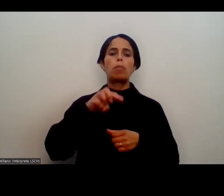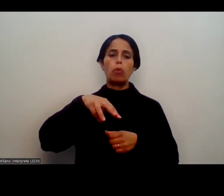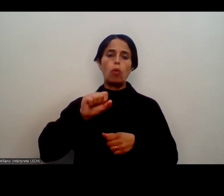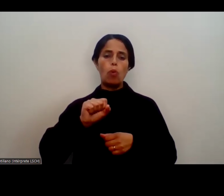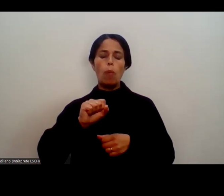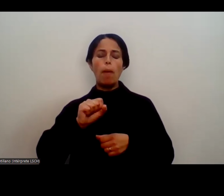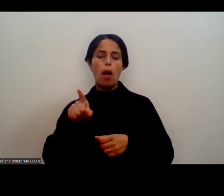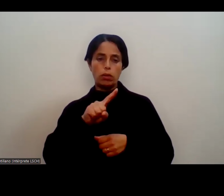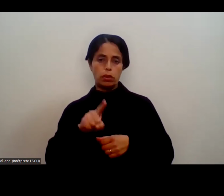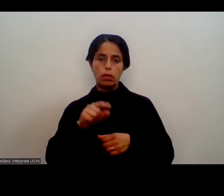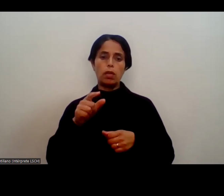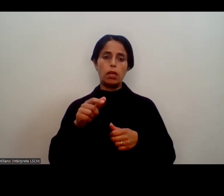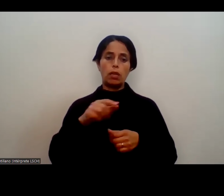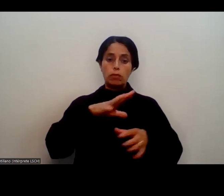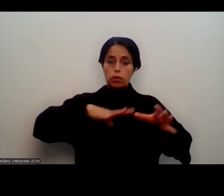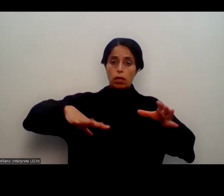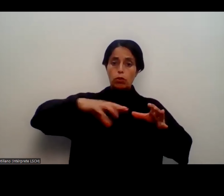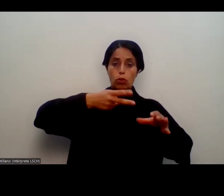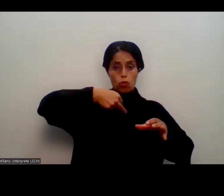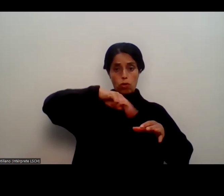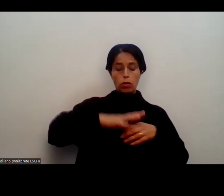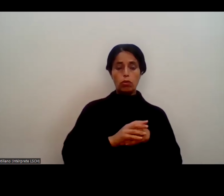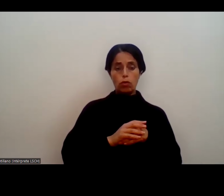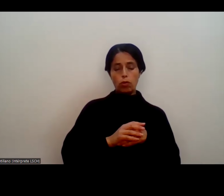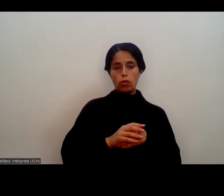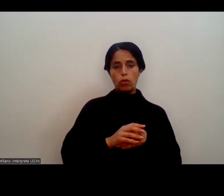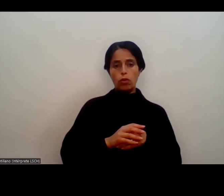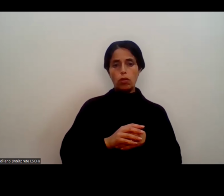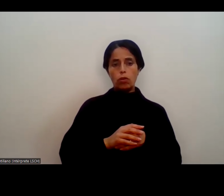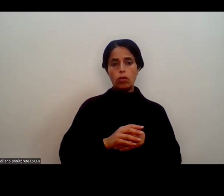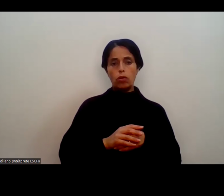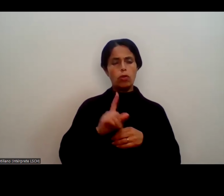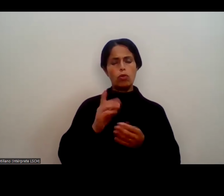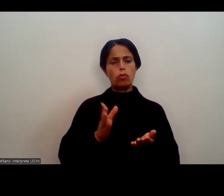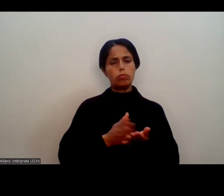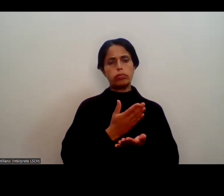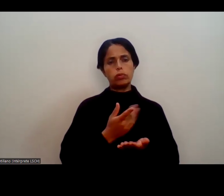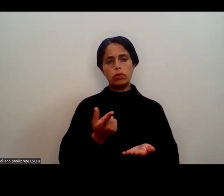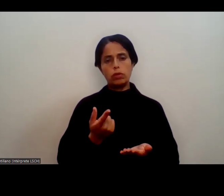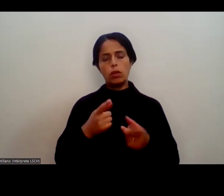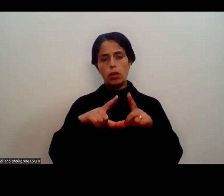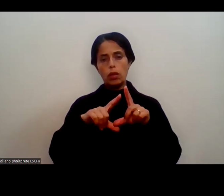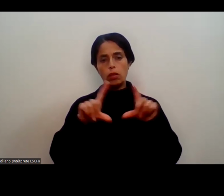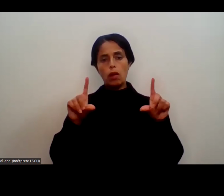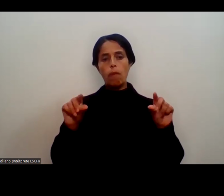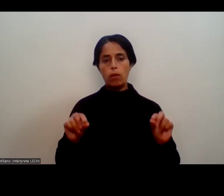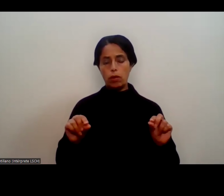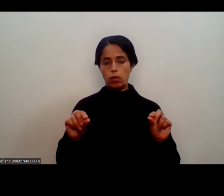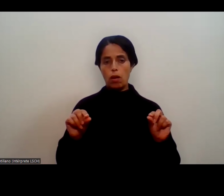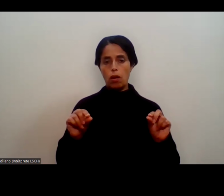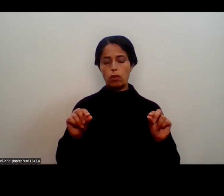área. No descartaría la posibilidad de que en tabletas